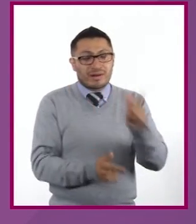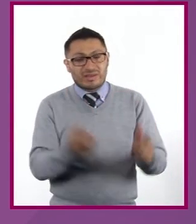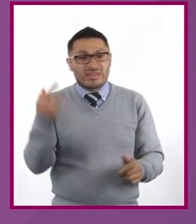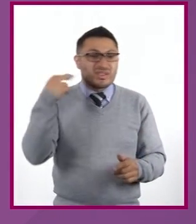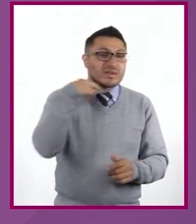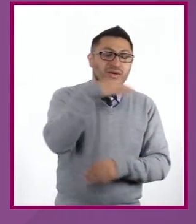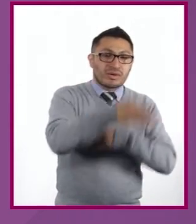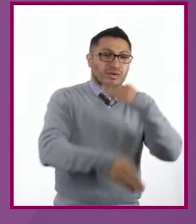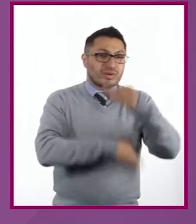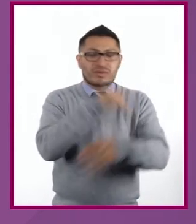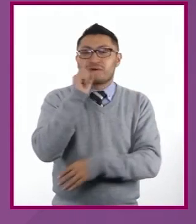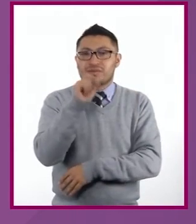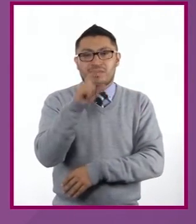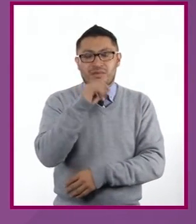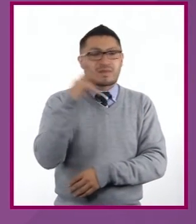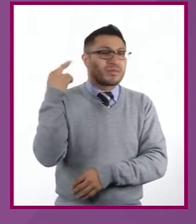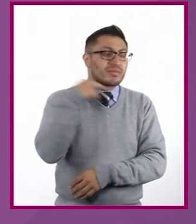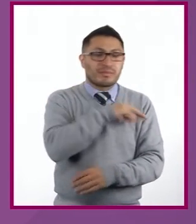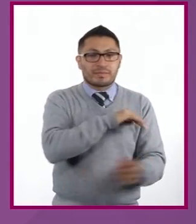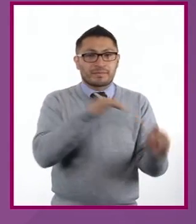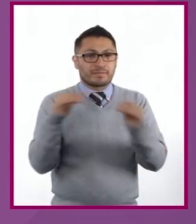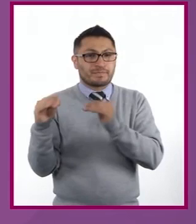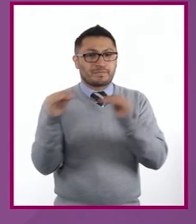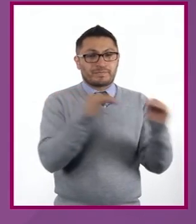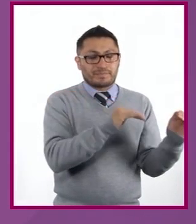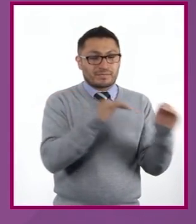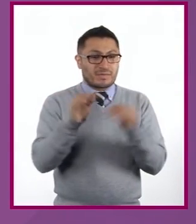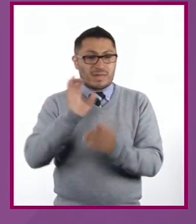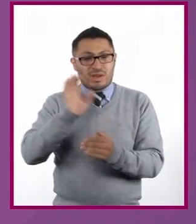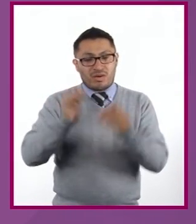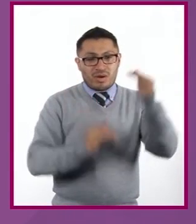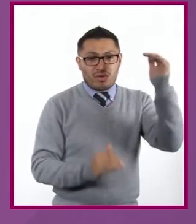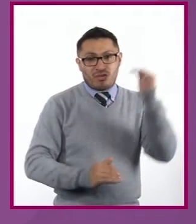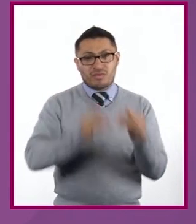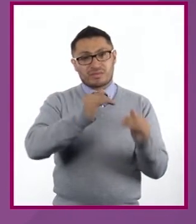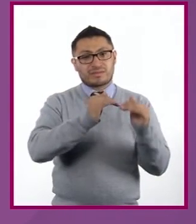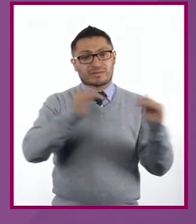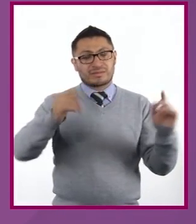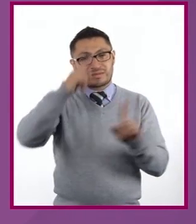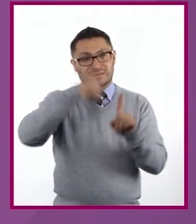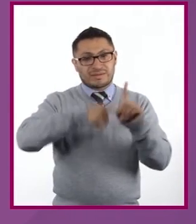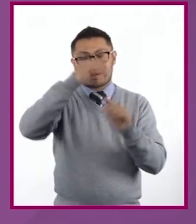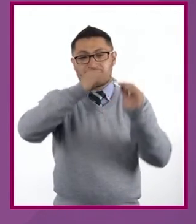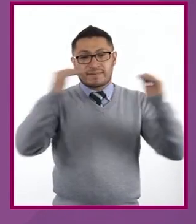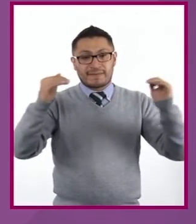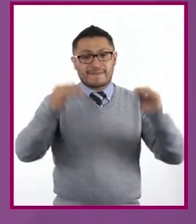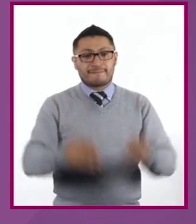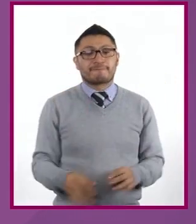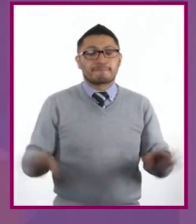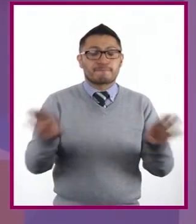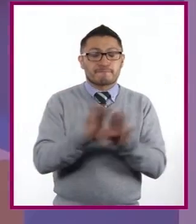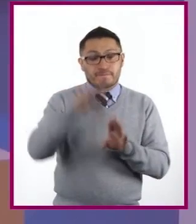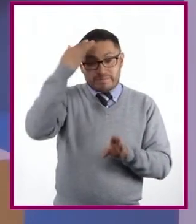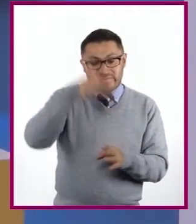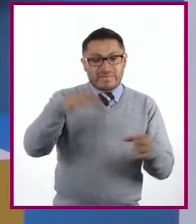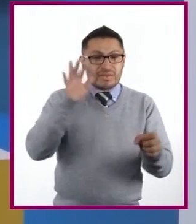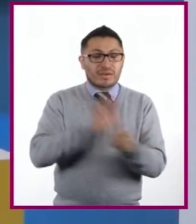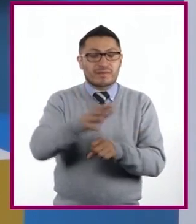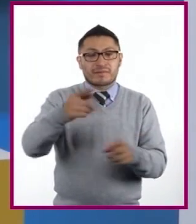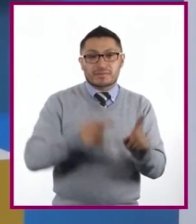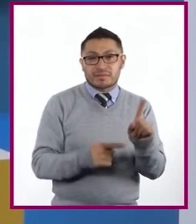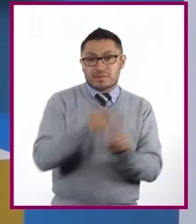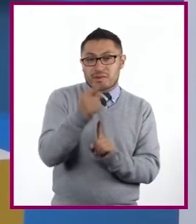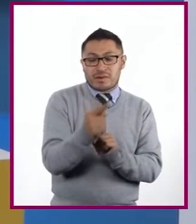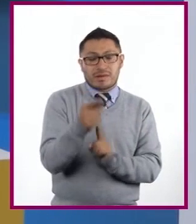las partículas tendrán la misma velocidad cuando alcancen el equilibrio térmico. ¿Cómo sabemos a qué temperatura van